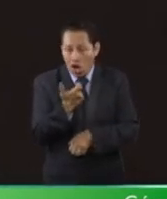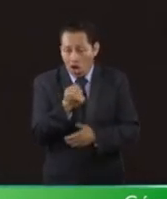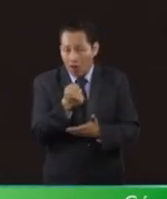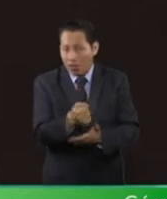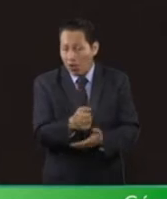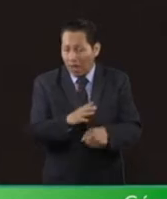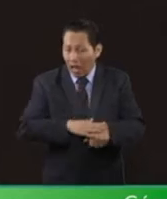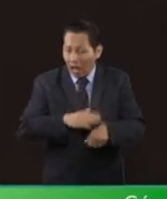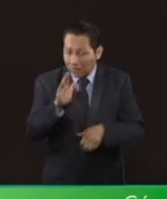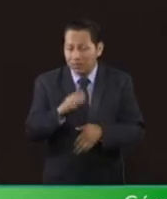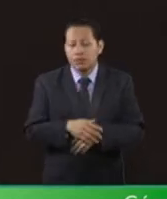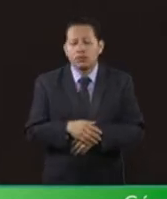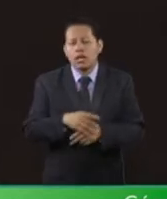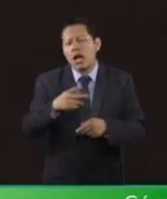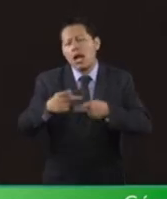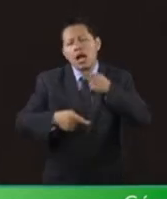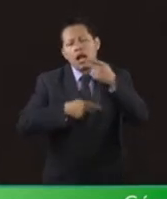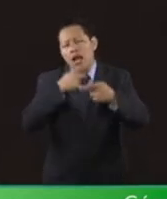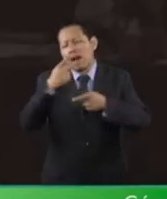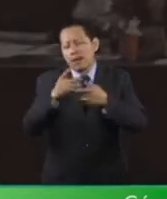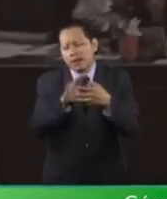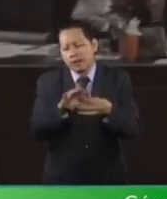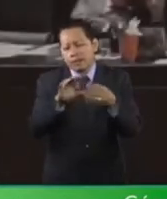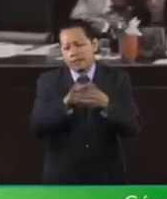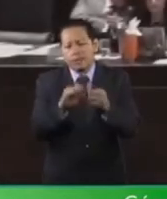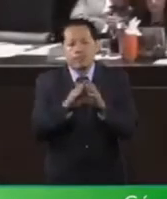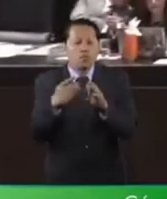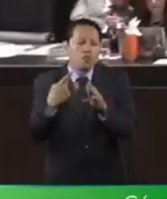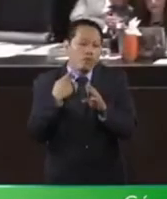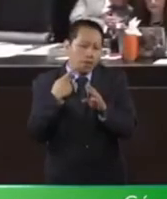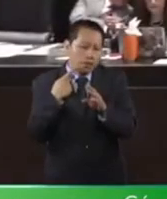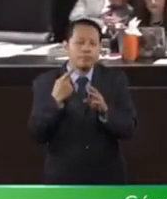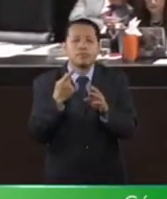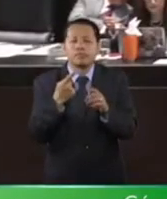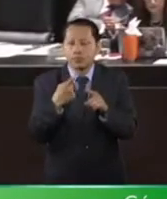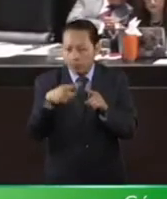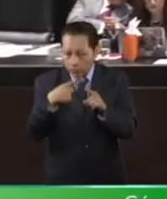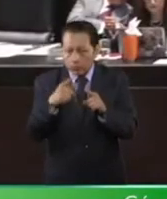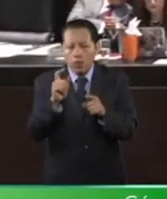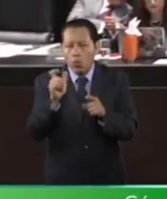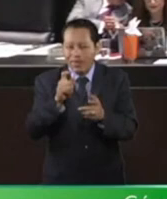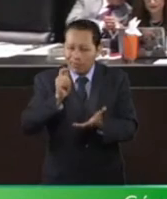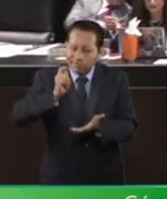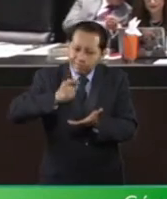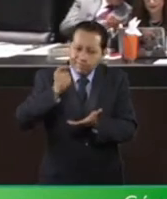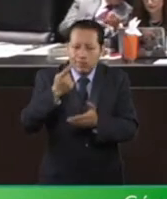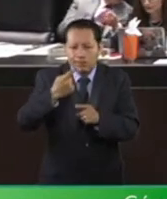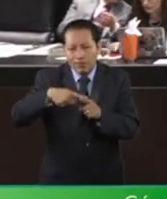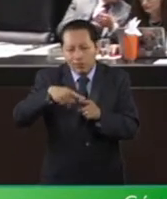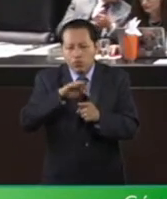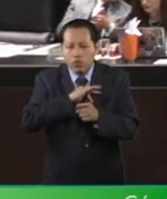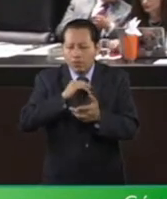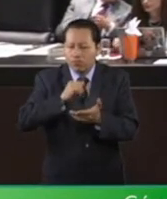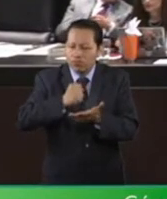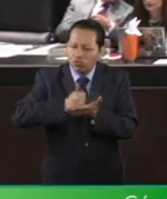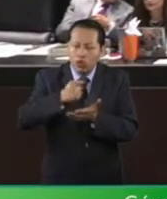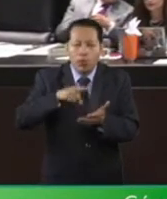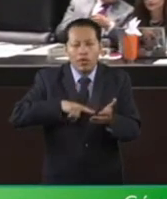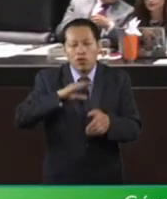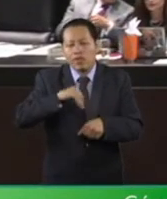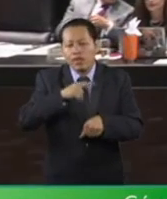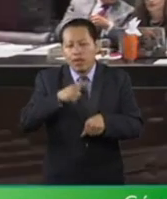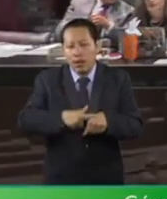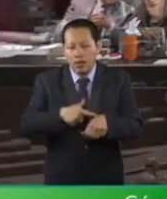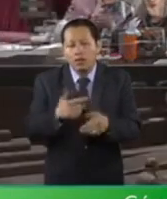Se ha dicho hasta la saciedad que la política pública, los decretos y las propuestas legislativas del gobierno federal y